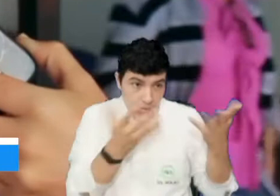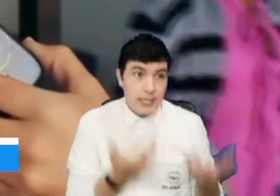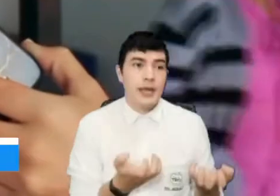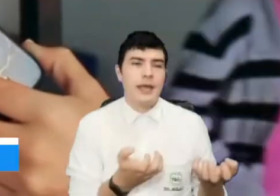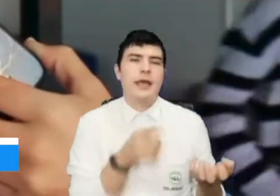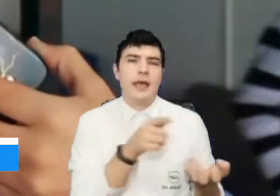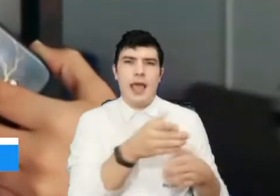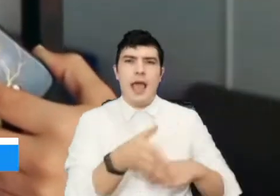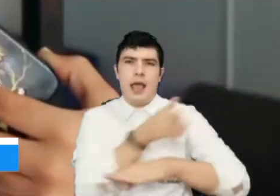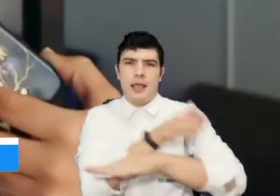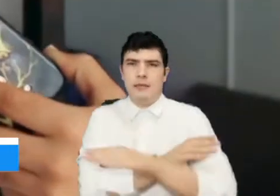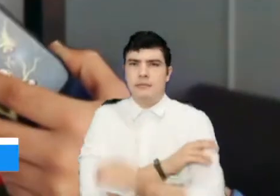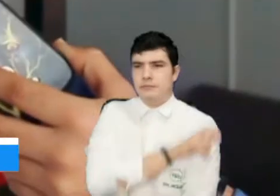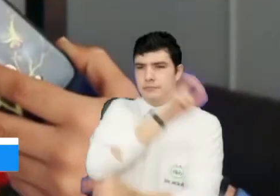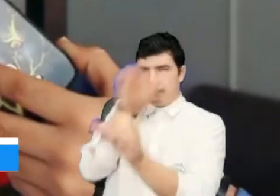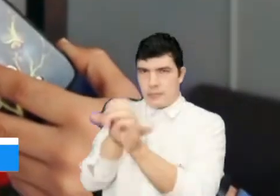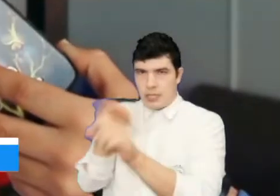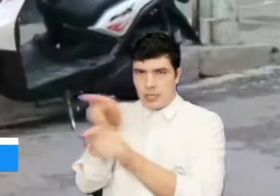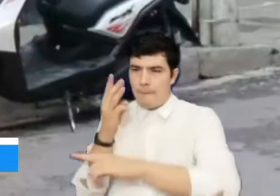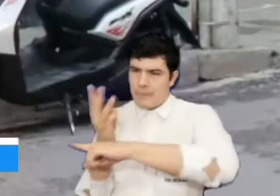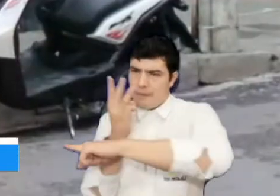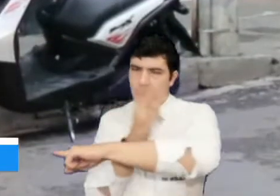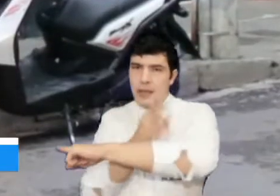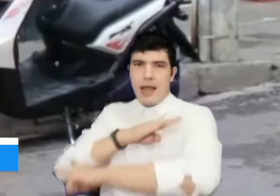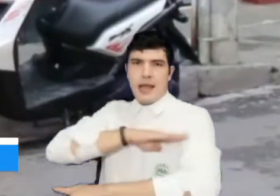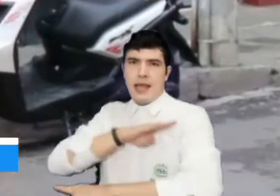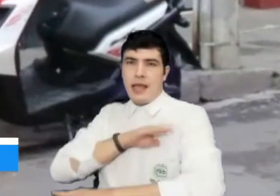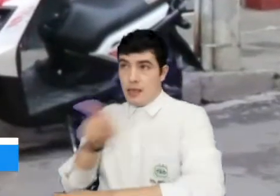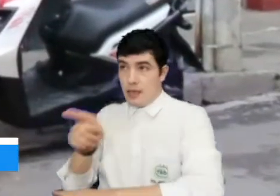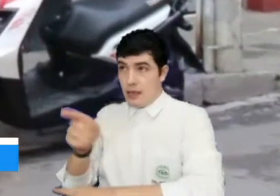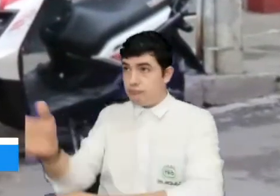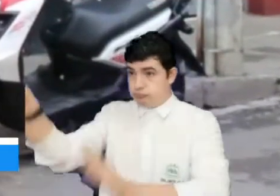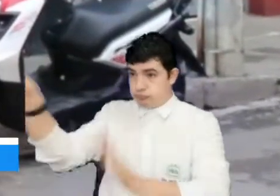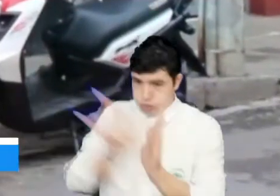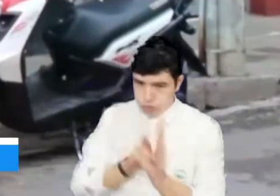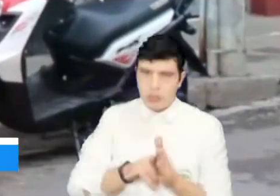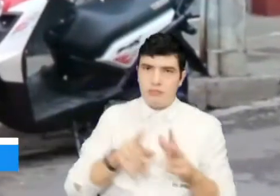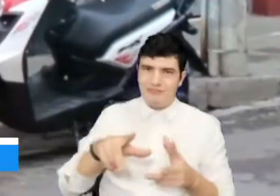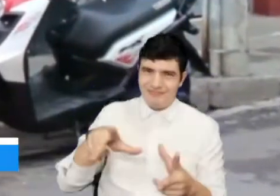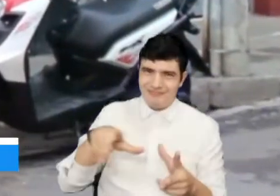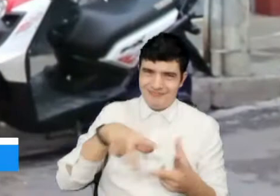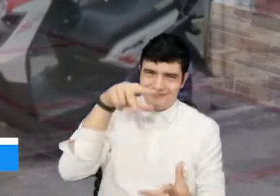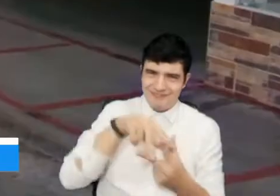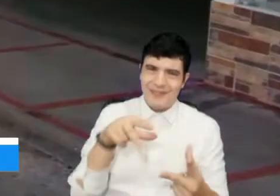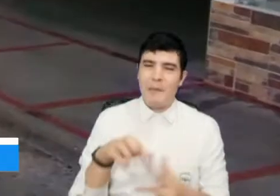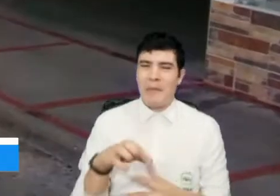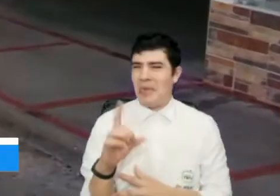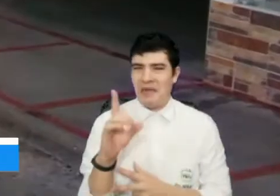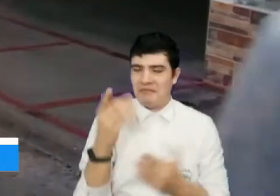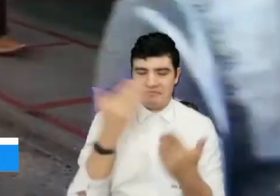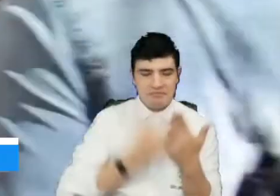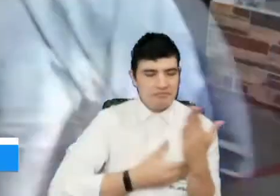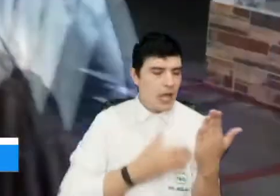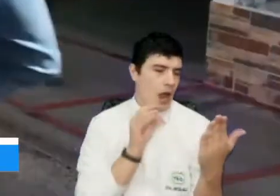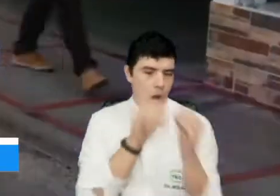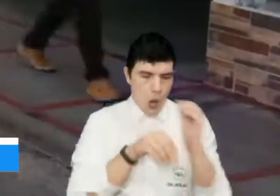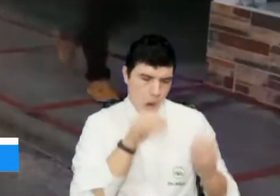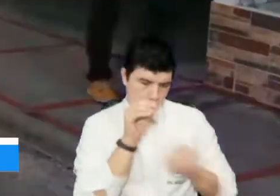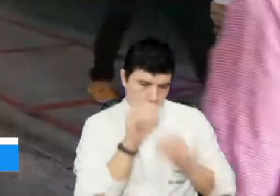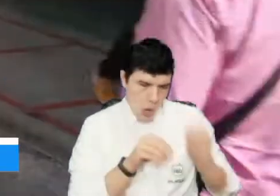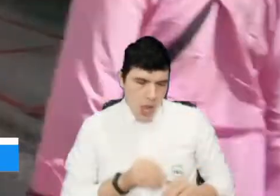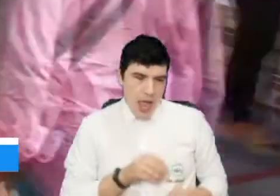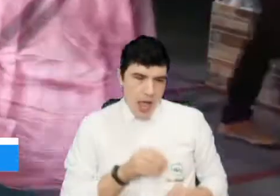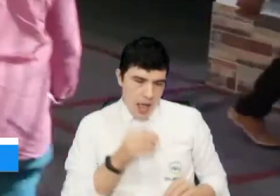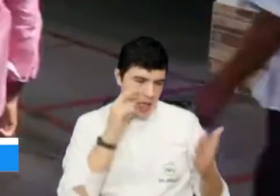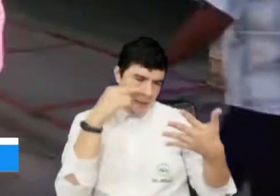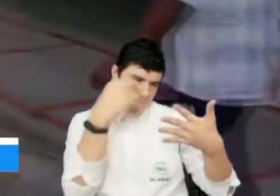de la alcaldía, bajar la autoevaluación y debe chequear que cumple con todos los requisitos previamente a la